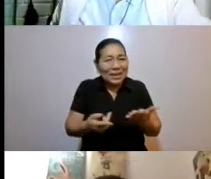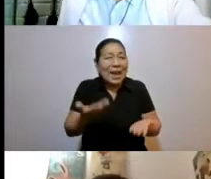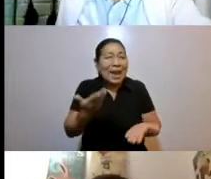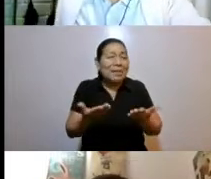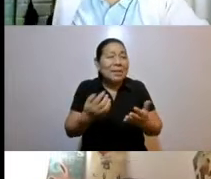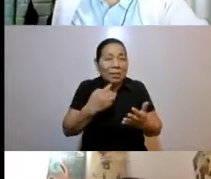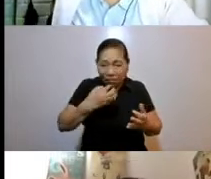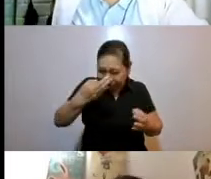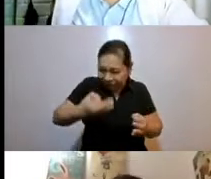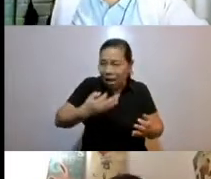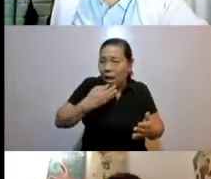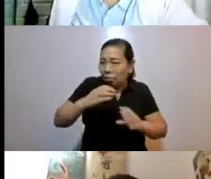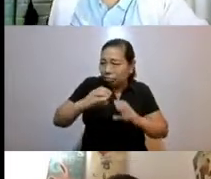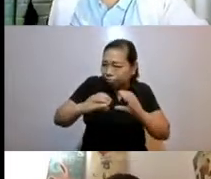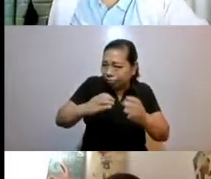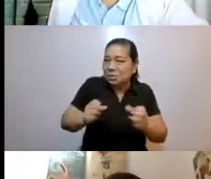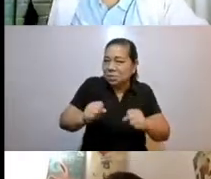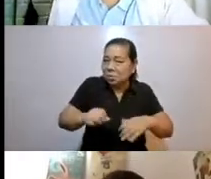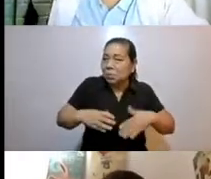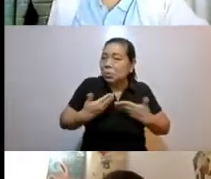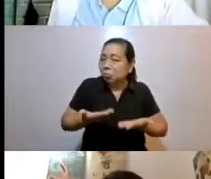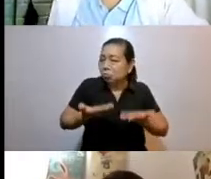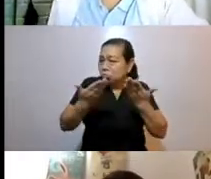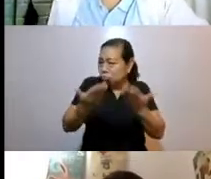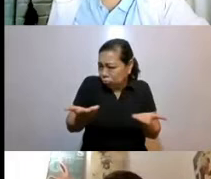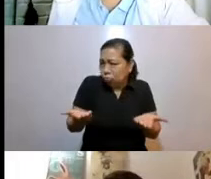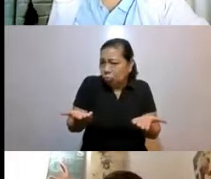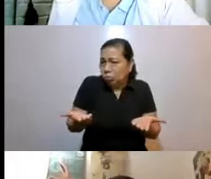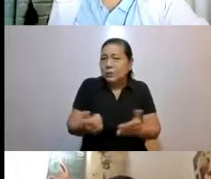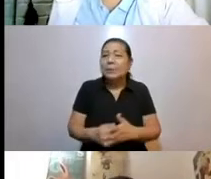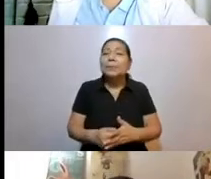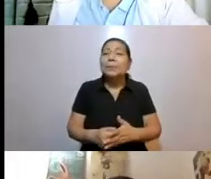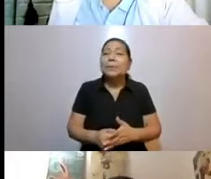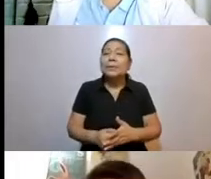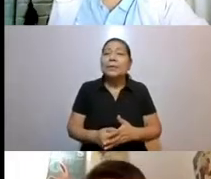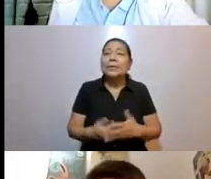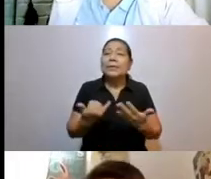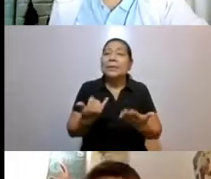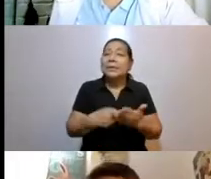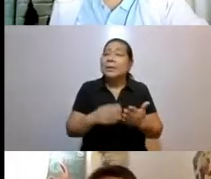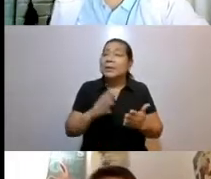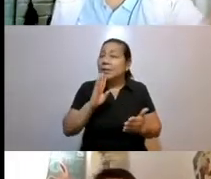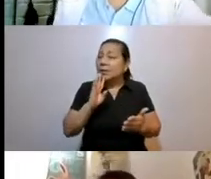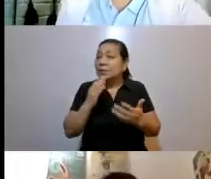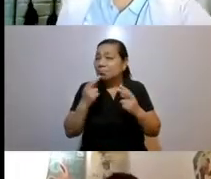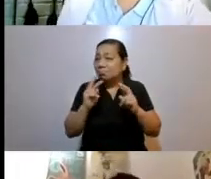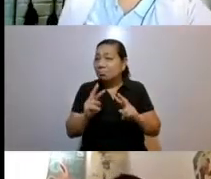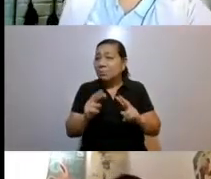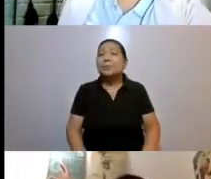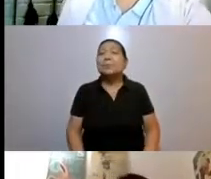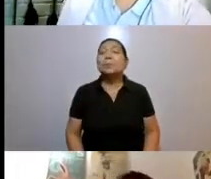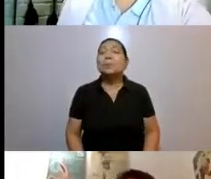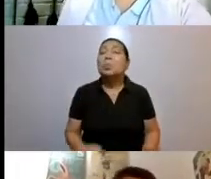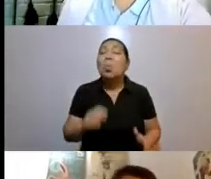ser realista de lo que nosotros podemos ofrecer al paciente. Entonces, hablando de expectativas, ¿no?